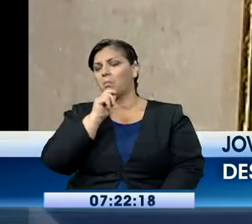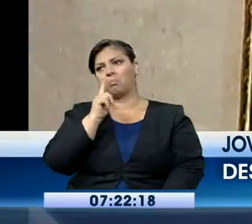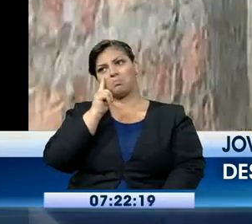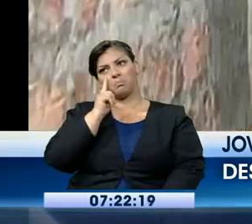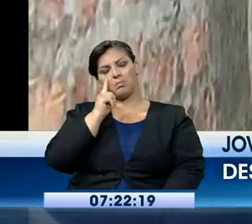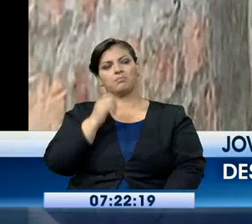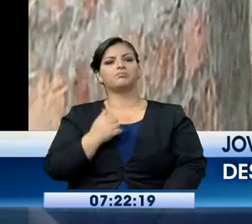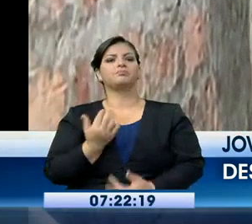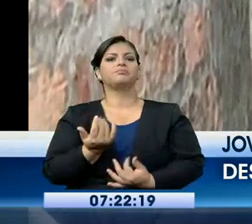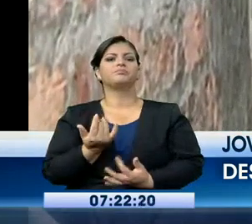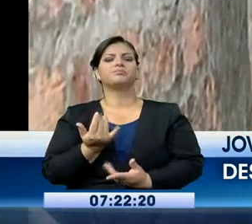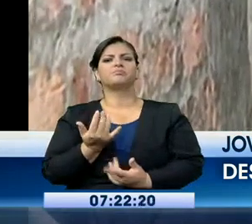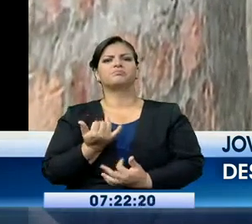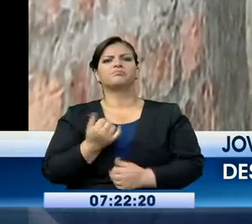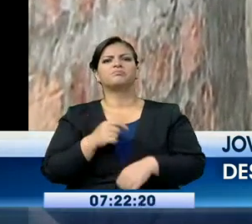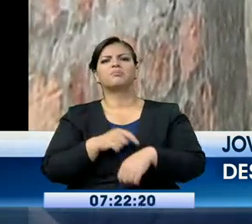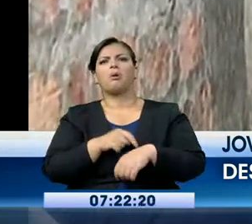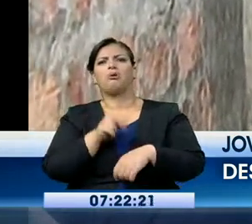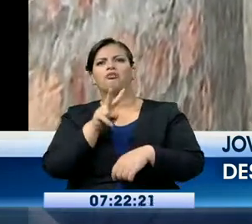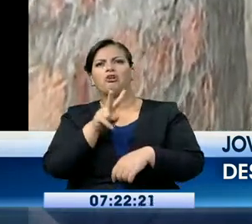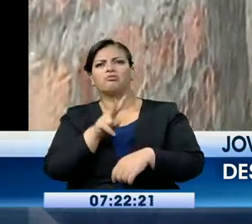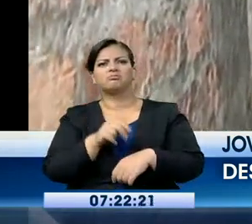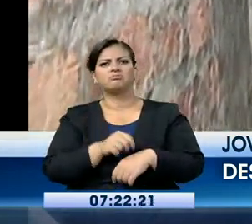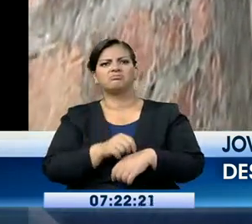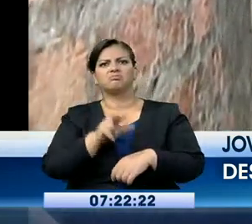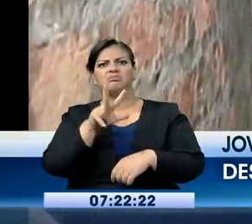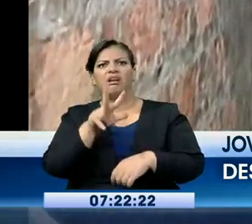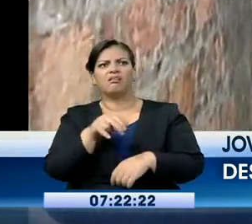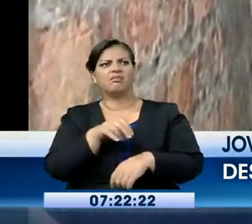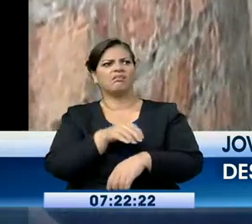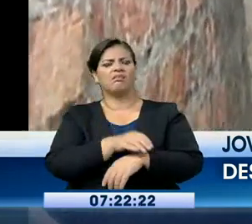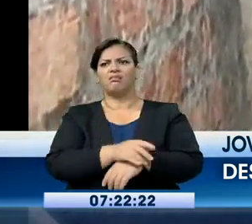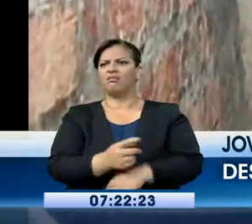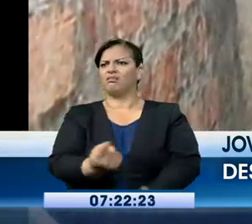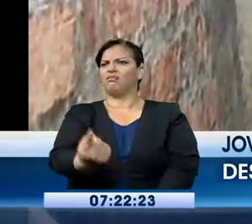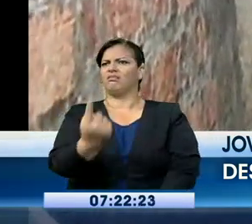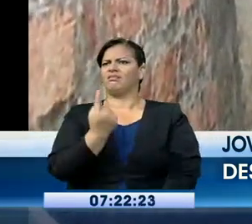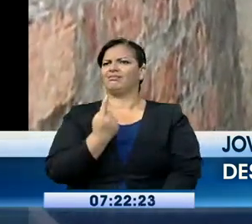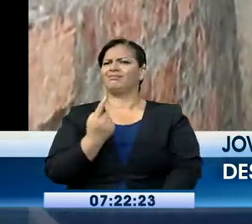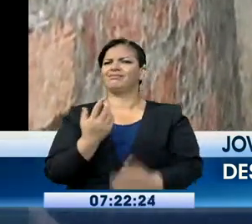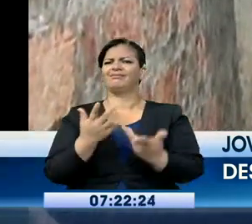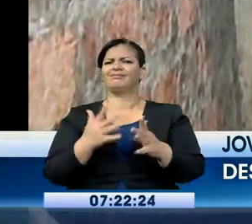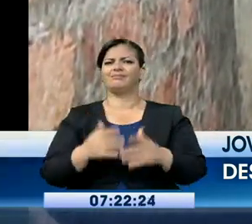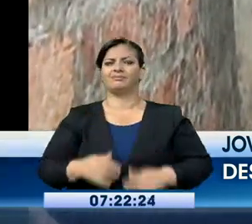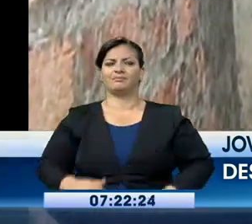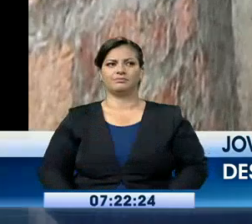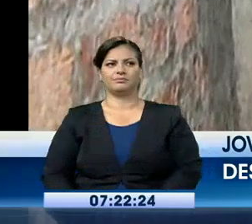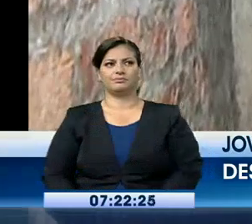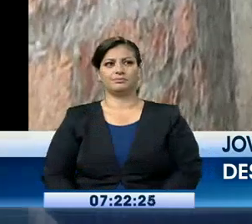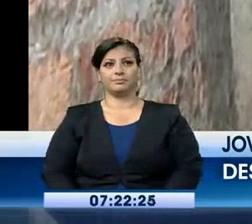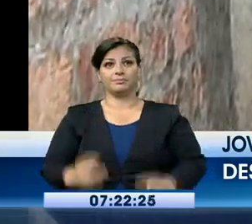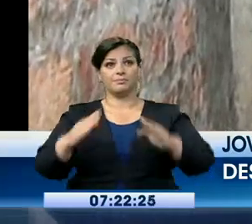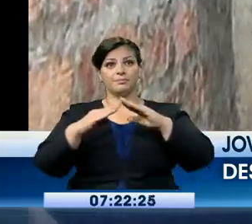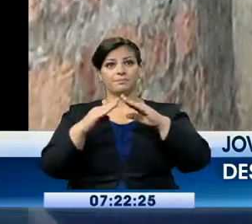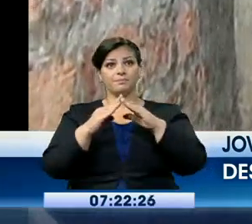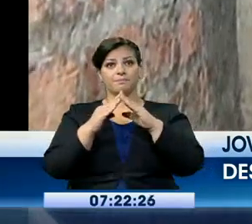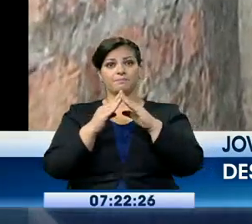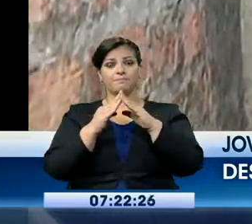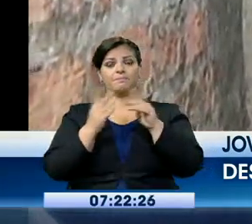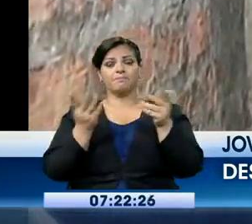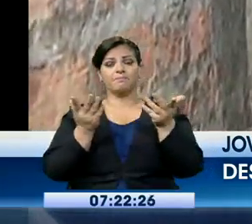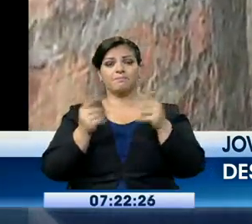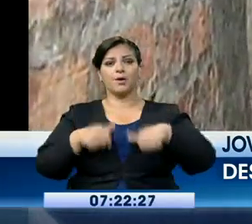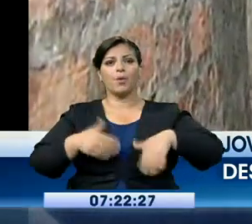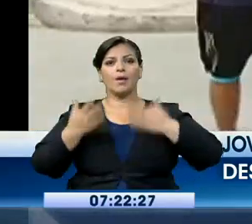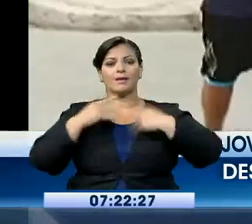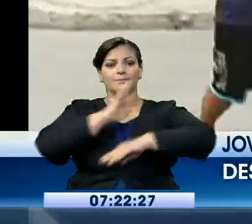su padre, Stalin fue criado por doña Carmelina, su abuela, en esta vivienda situada en la 41 y la O, en el suburbio